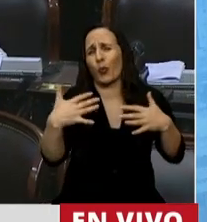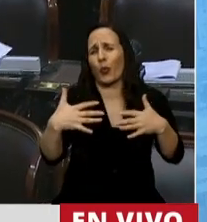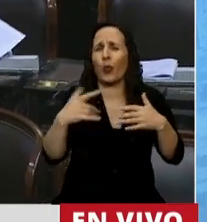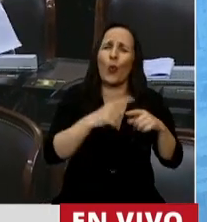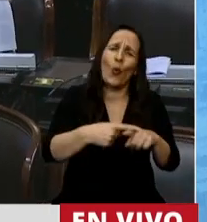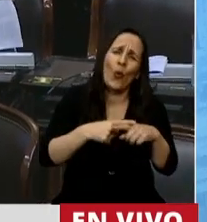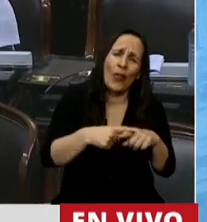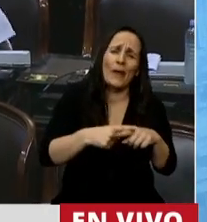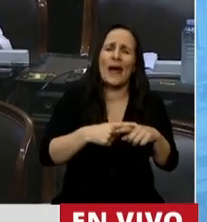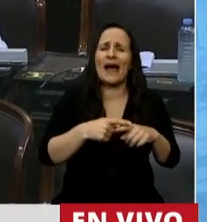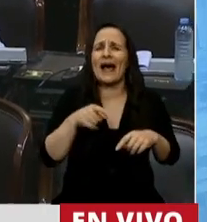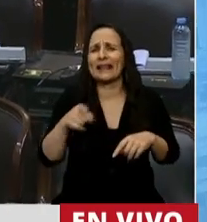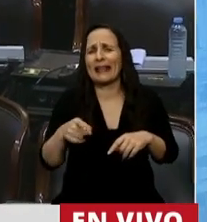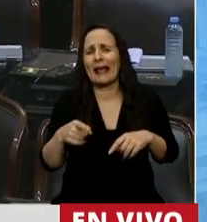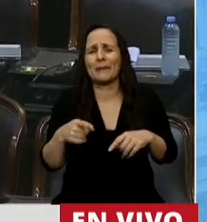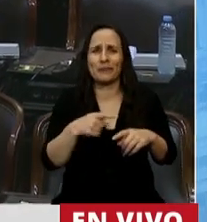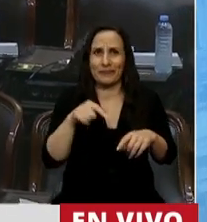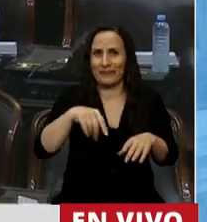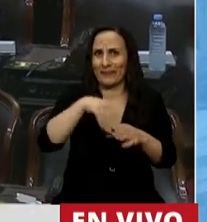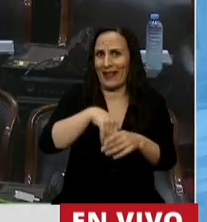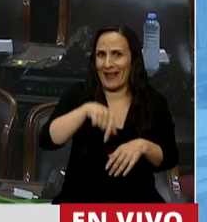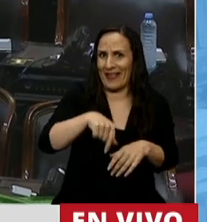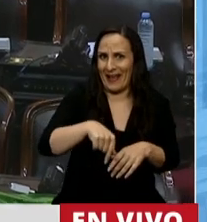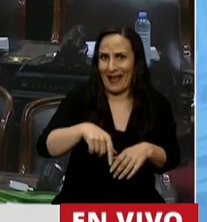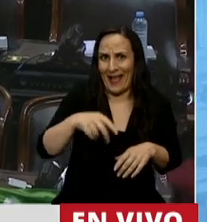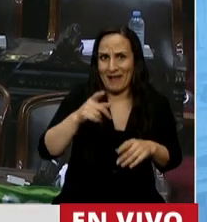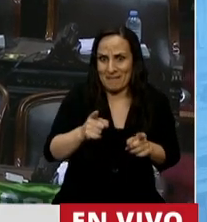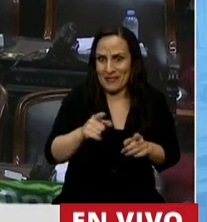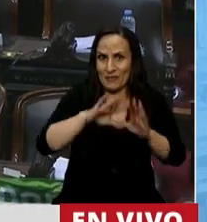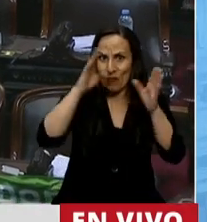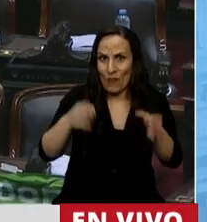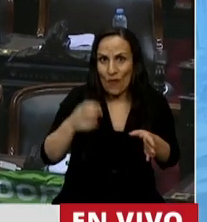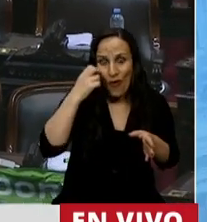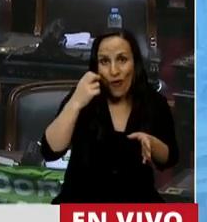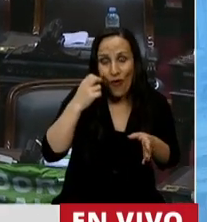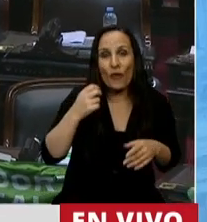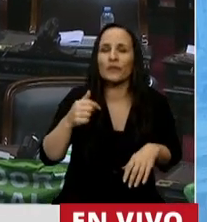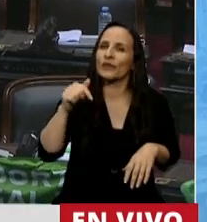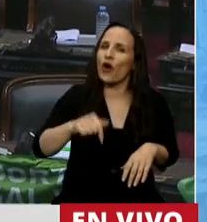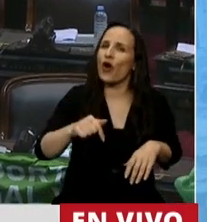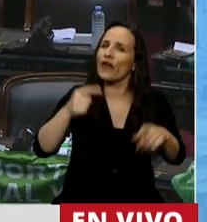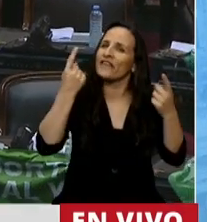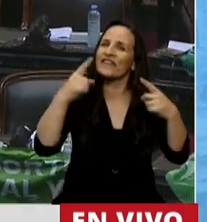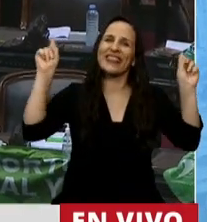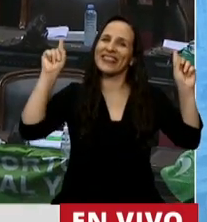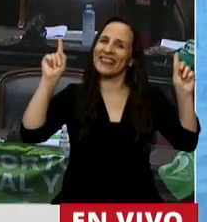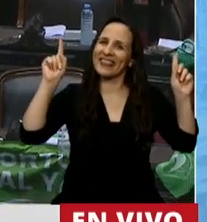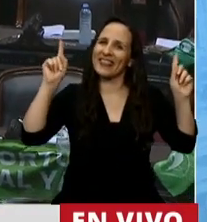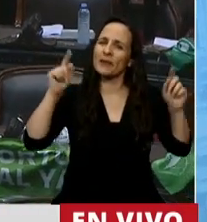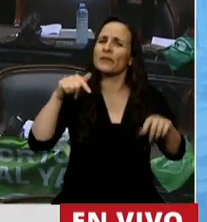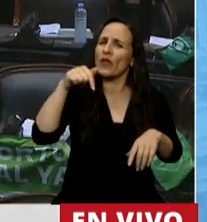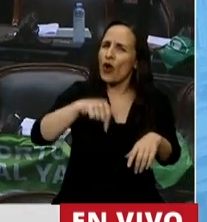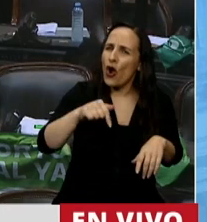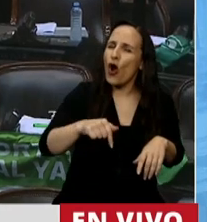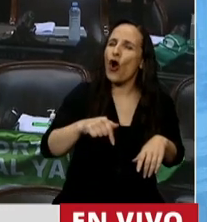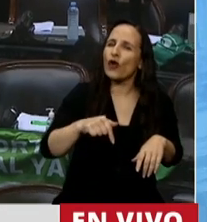y muy peleada en este recinto, ahora hay que rescatar una diferencia. Lo estamos haciendo